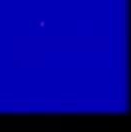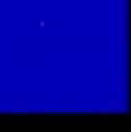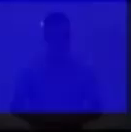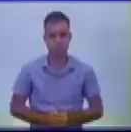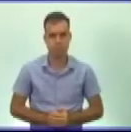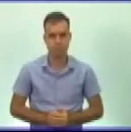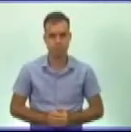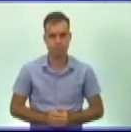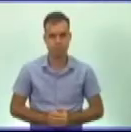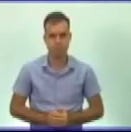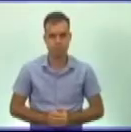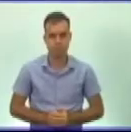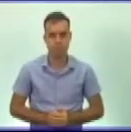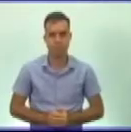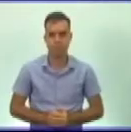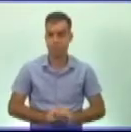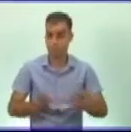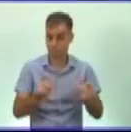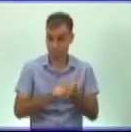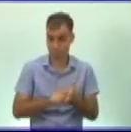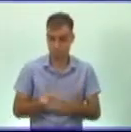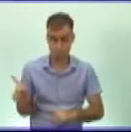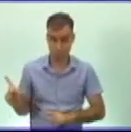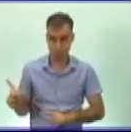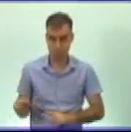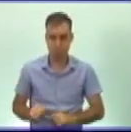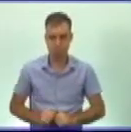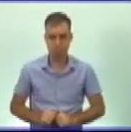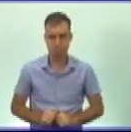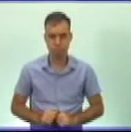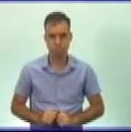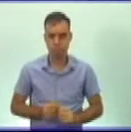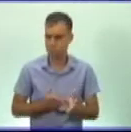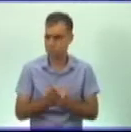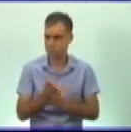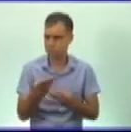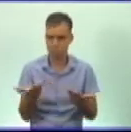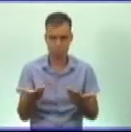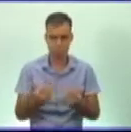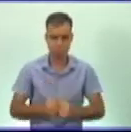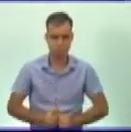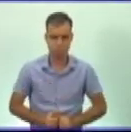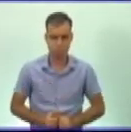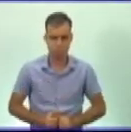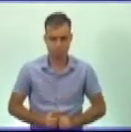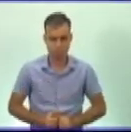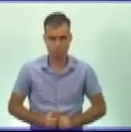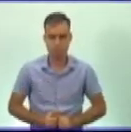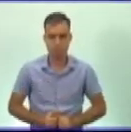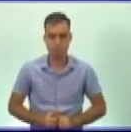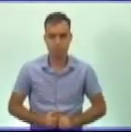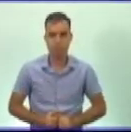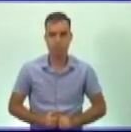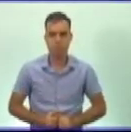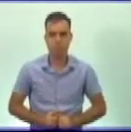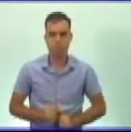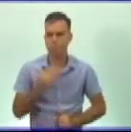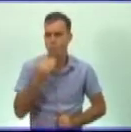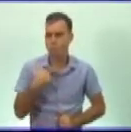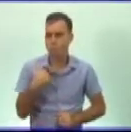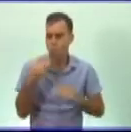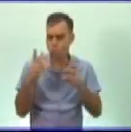Bien, pienso que pueden haber tomado nota de estas fórmulas. Vamos a continuar. Pero ¿cómo se calcula en